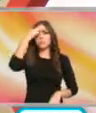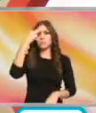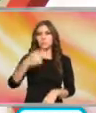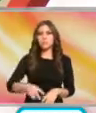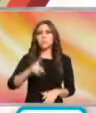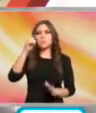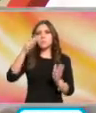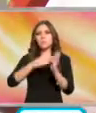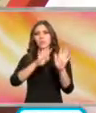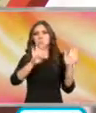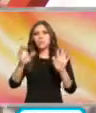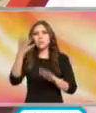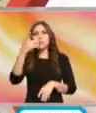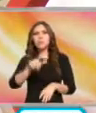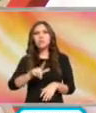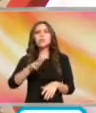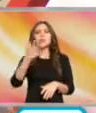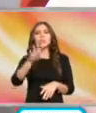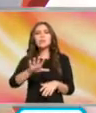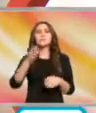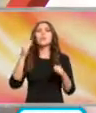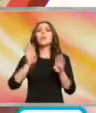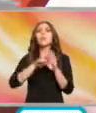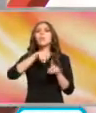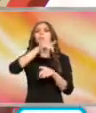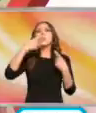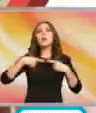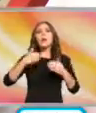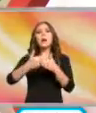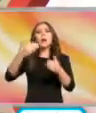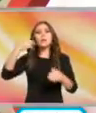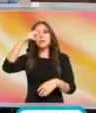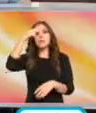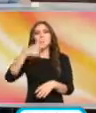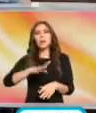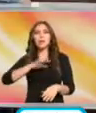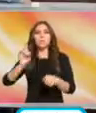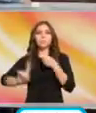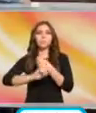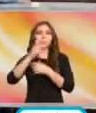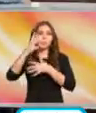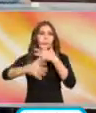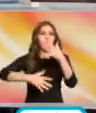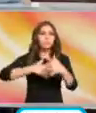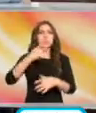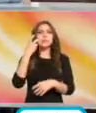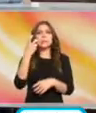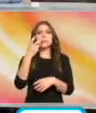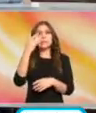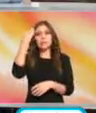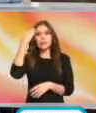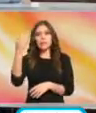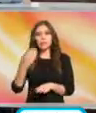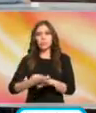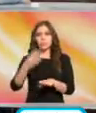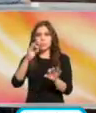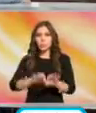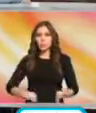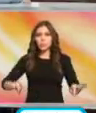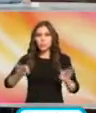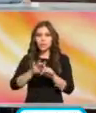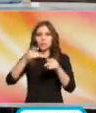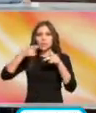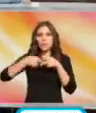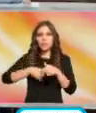¿Cómo estaban los mexicanos en aquella época? Bajo una crisis. Fue un momento muy bélico para empezar. Así es. Seguramente había